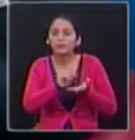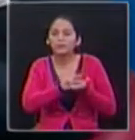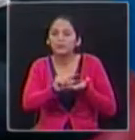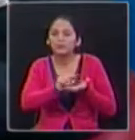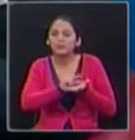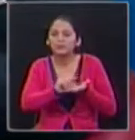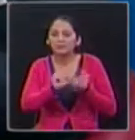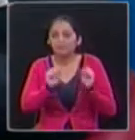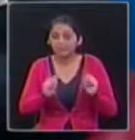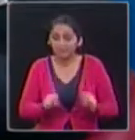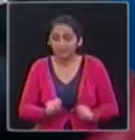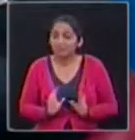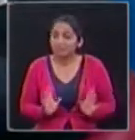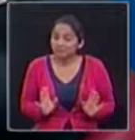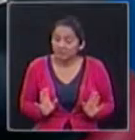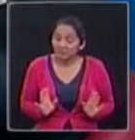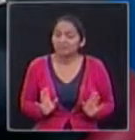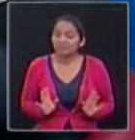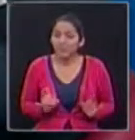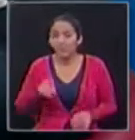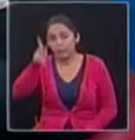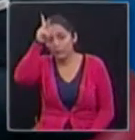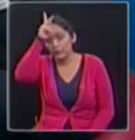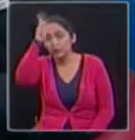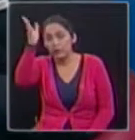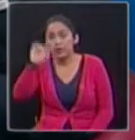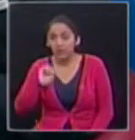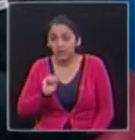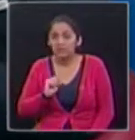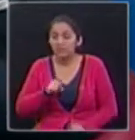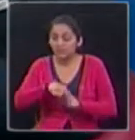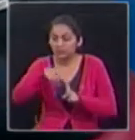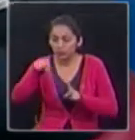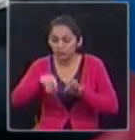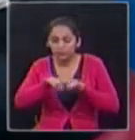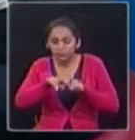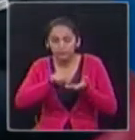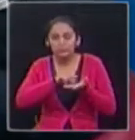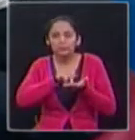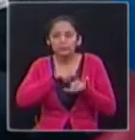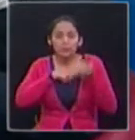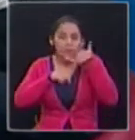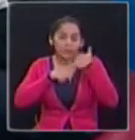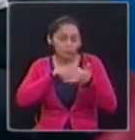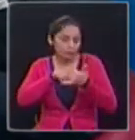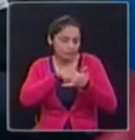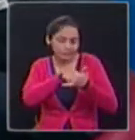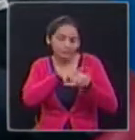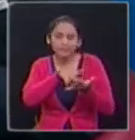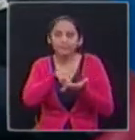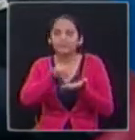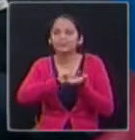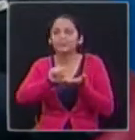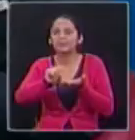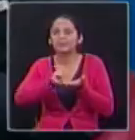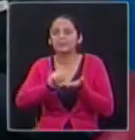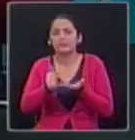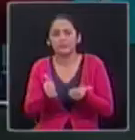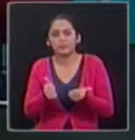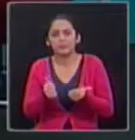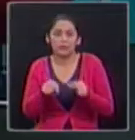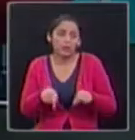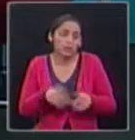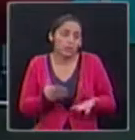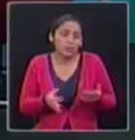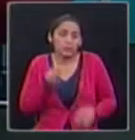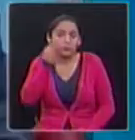sistema obtener crédito para poder en este caso dinamizar el sector consumo que, por ejemplo, en los actuales momentos está golpeado, ¿no? ¿Y